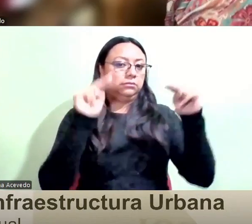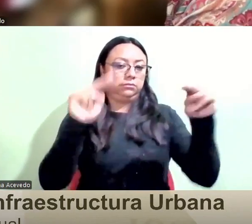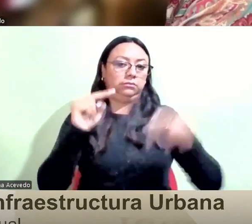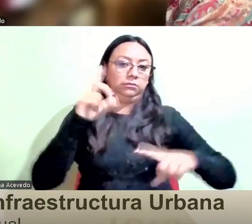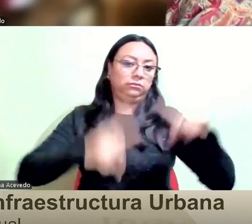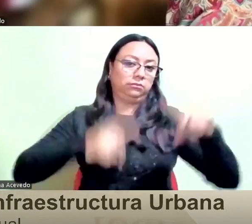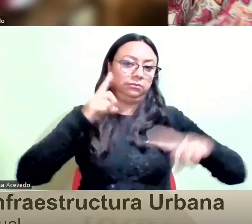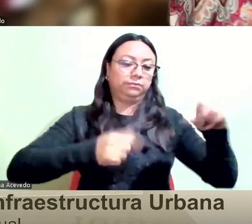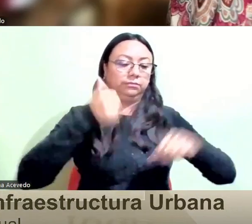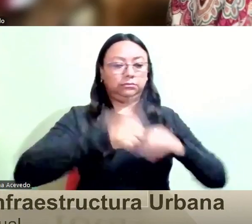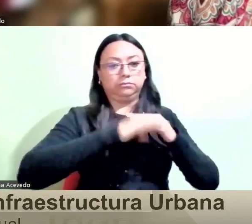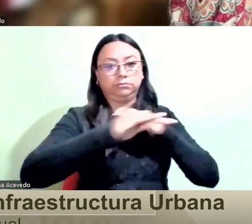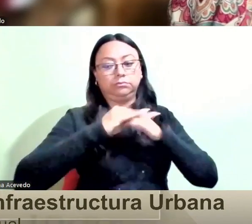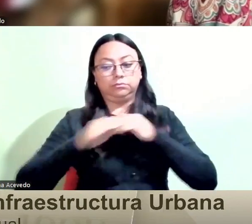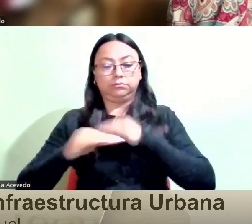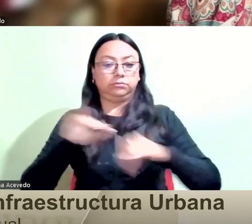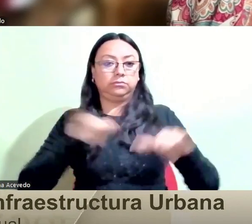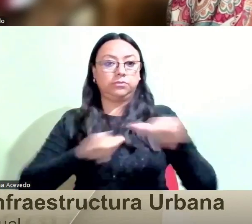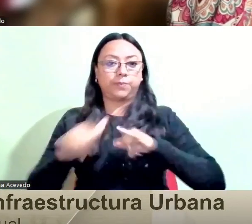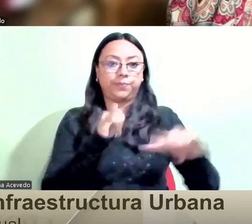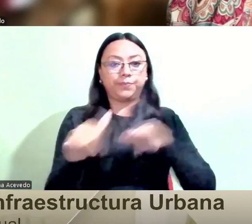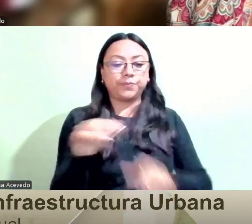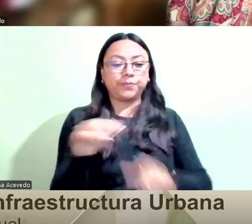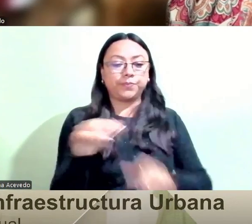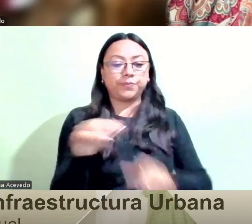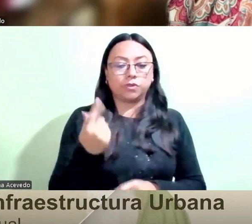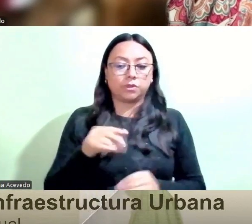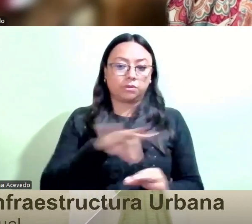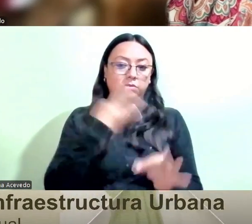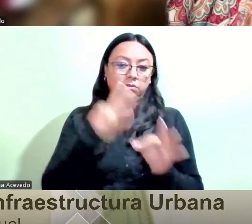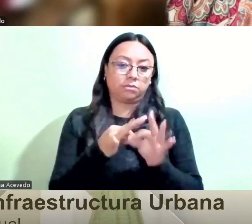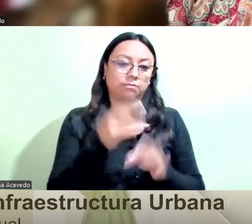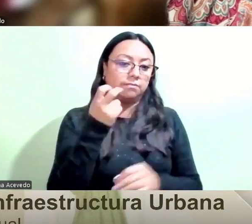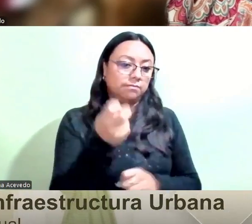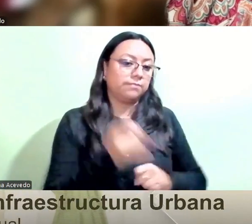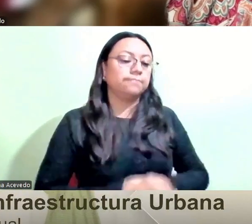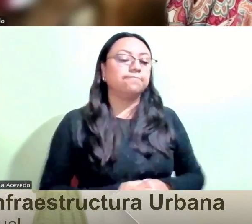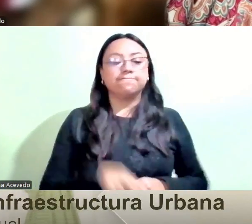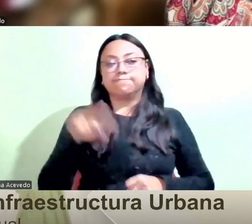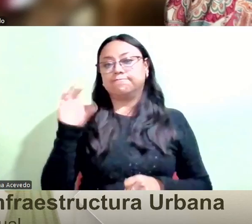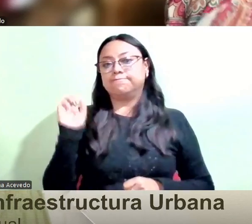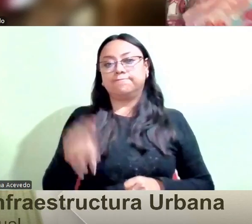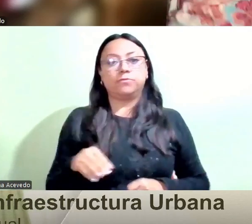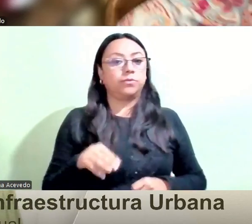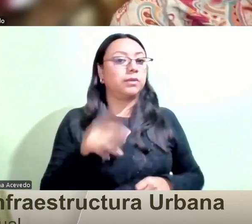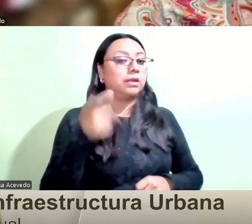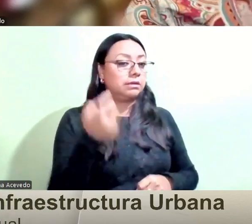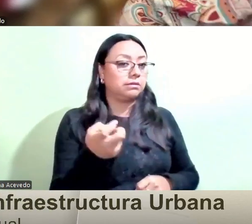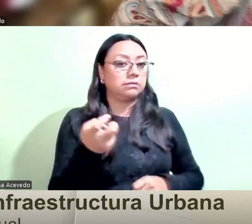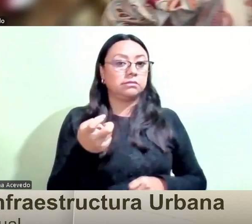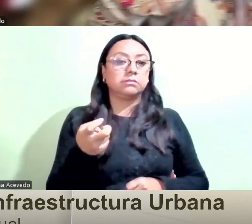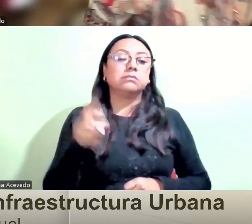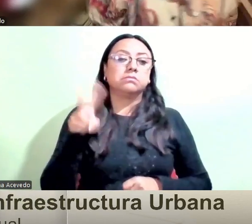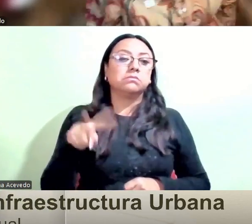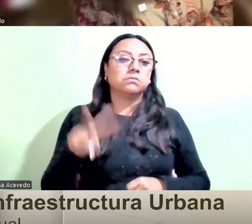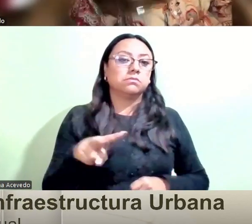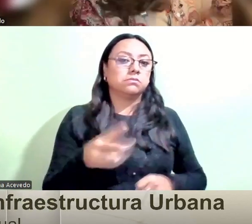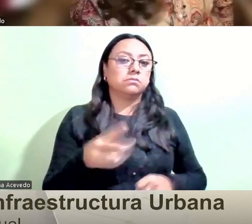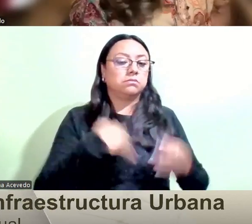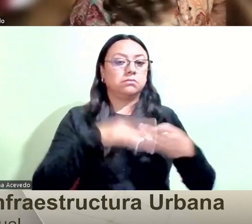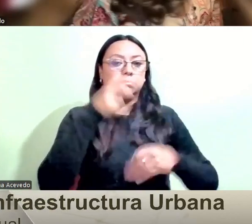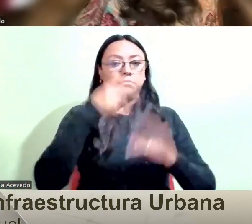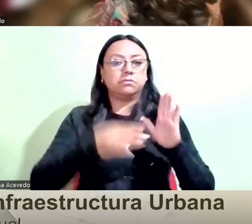del predio en donde se pretende la aplicación de la referida disposición. Norma particular que, si bien es cierto y debido al alineamiento del inmueble objeto